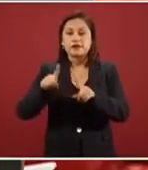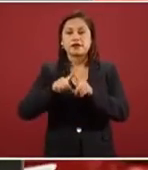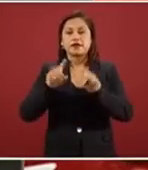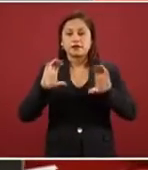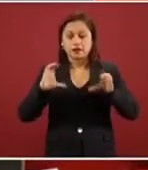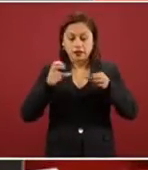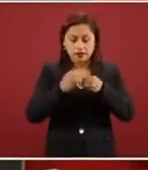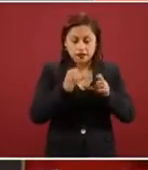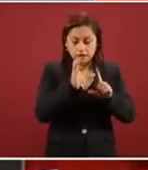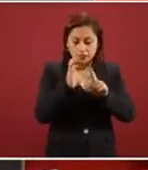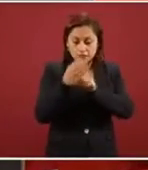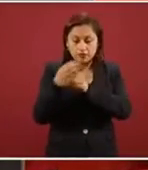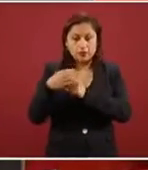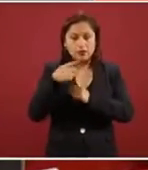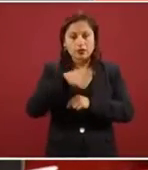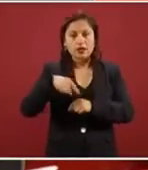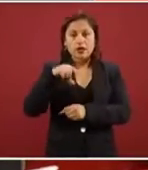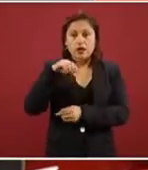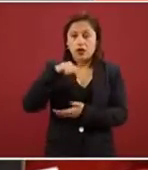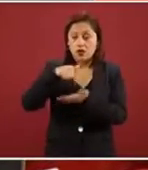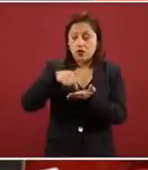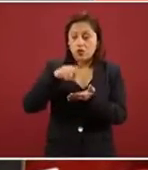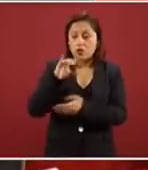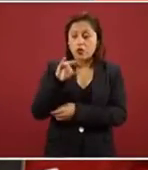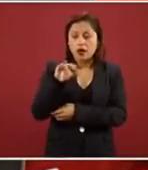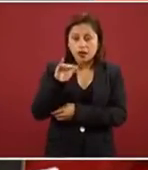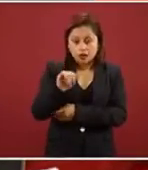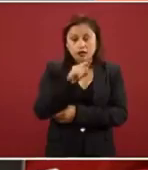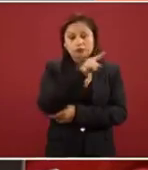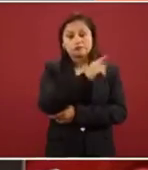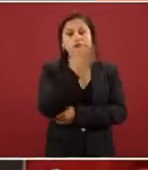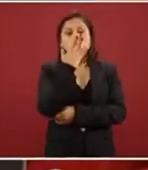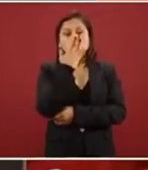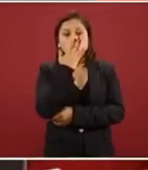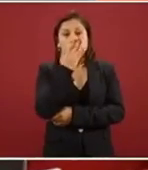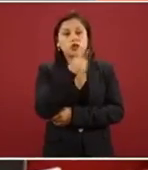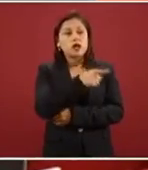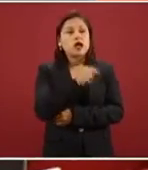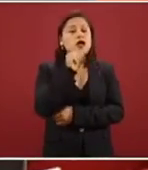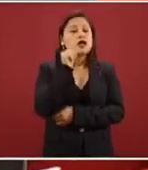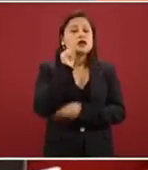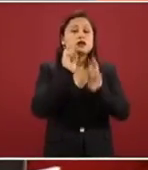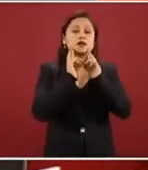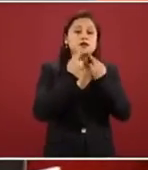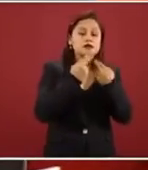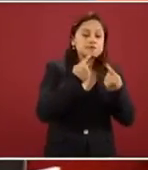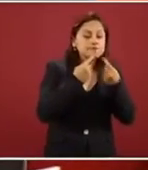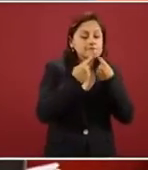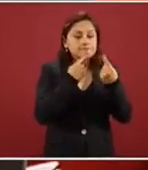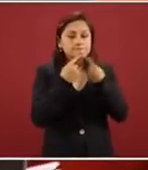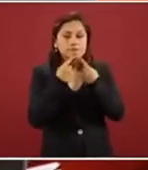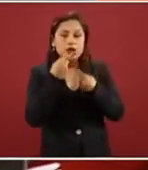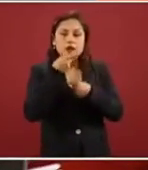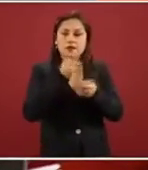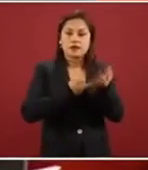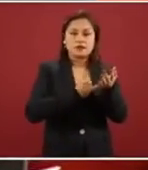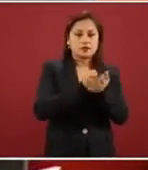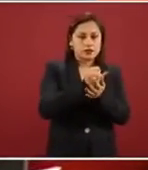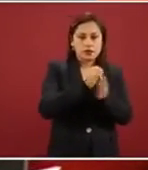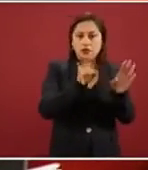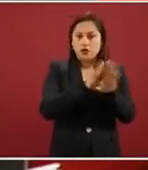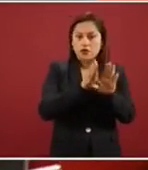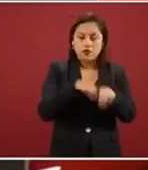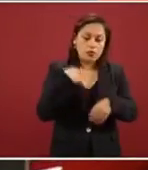se habló de que habrá justicia, pero no se dio un plan concreto. con tiempos para remediar la salud, el acceso al